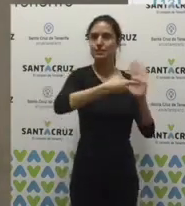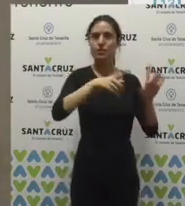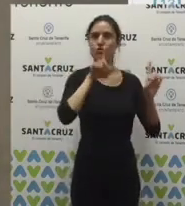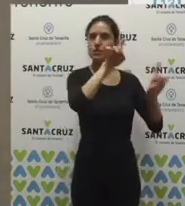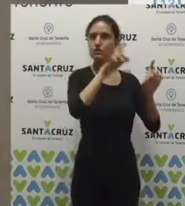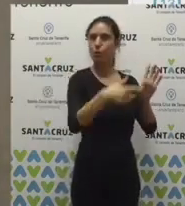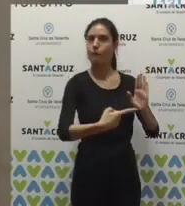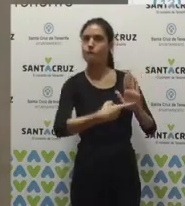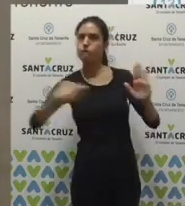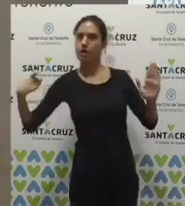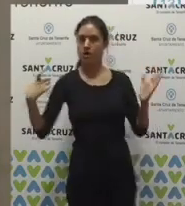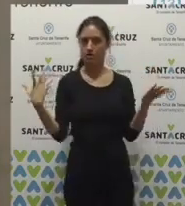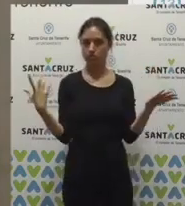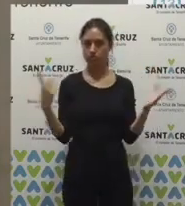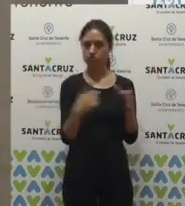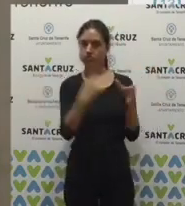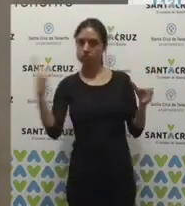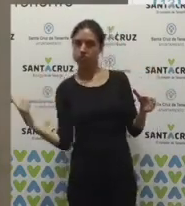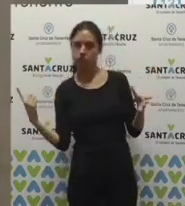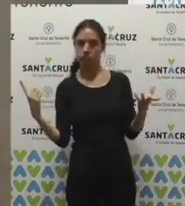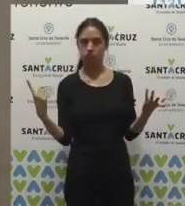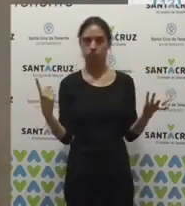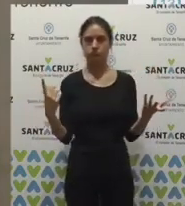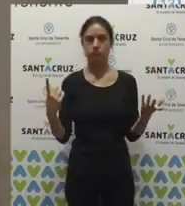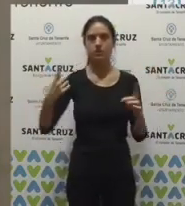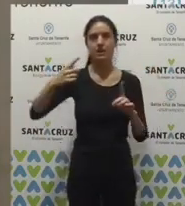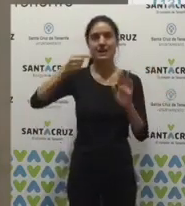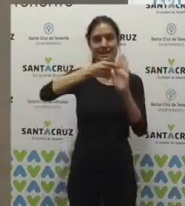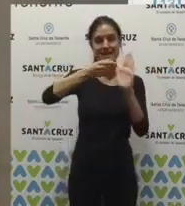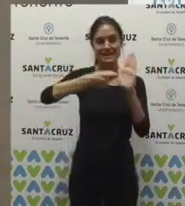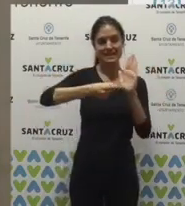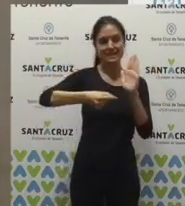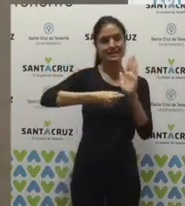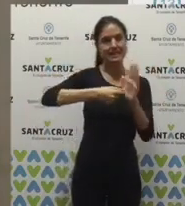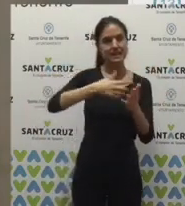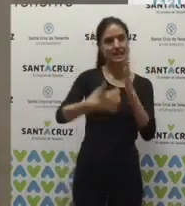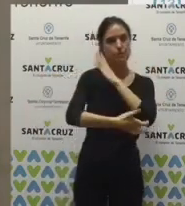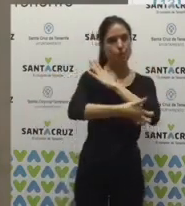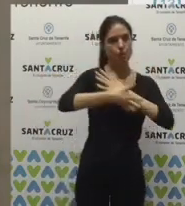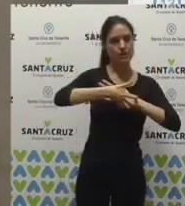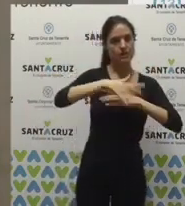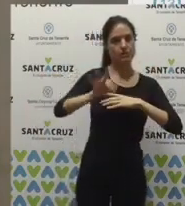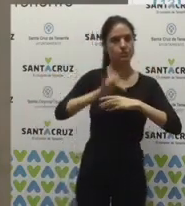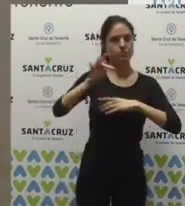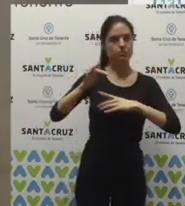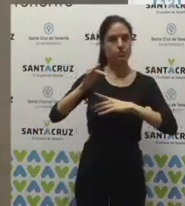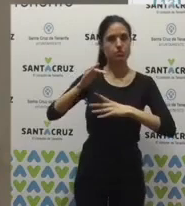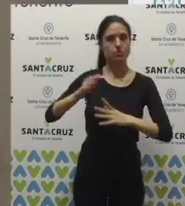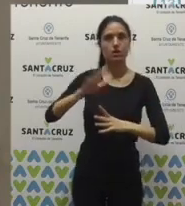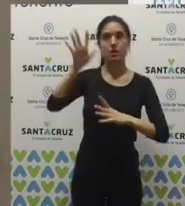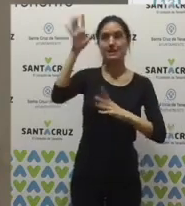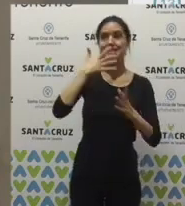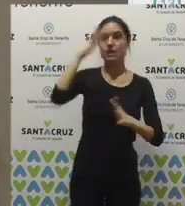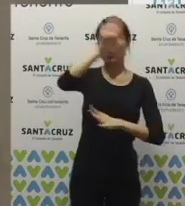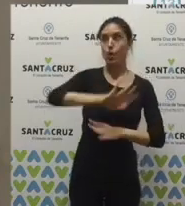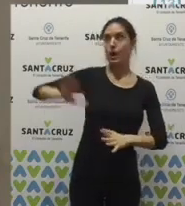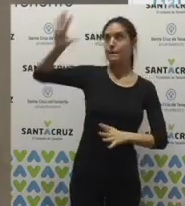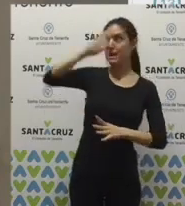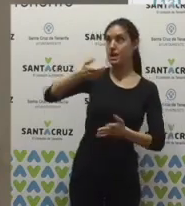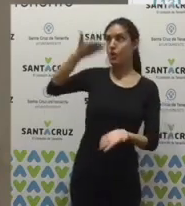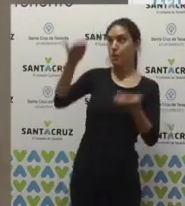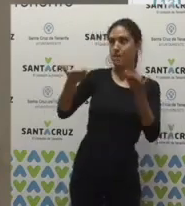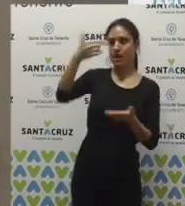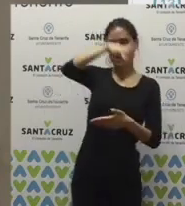nuestros índices de desempleo y pobreza superiores a los de gran parte del país contribuyen a que ese paso necesario a la enseñanza digital